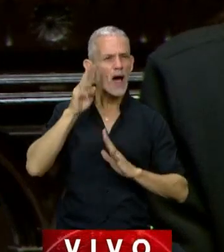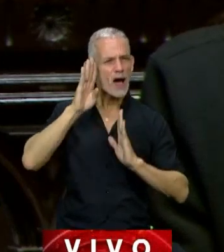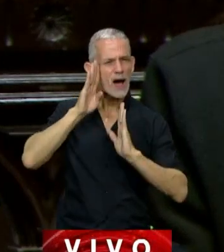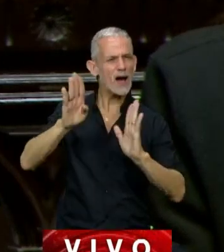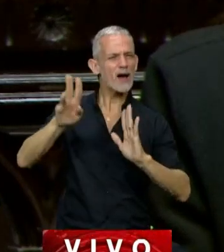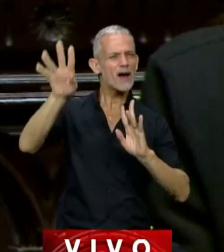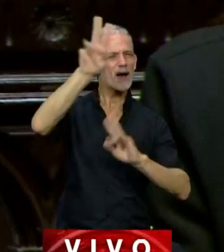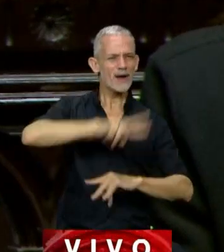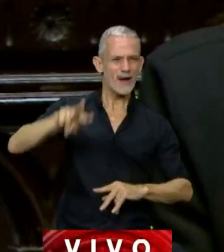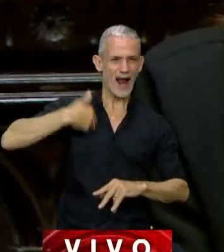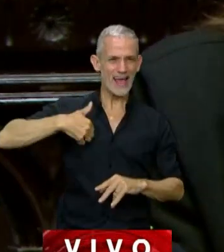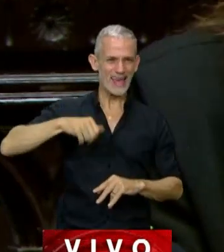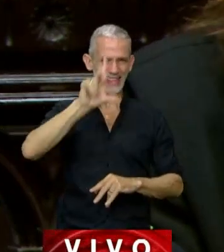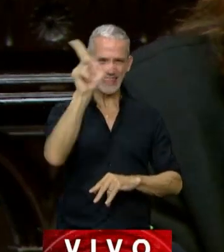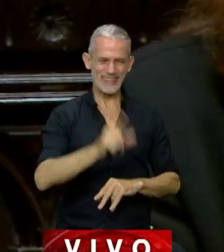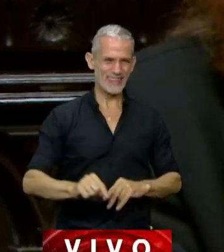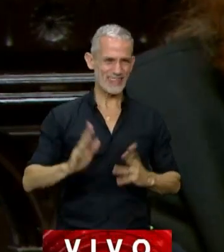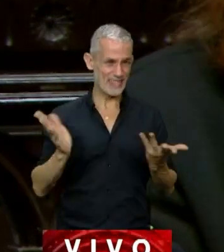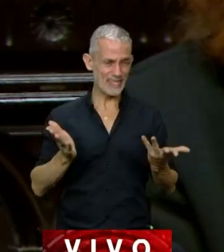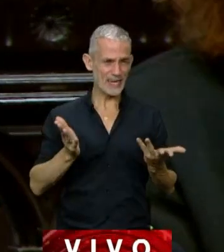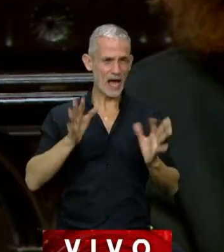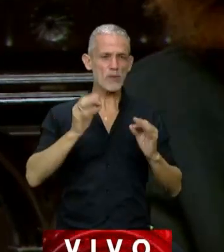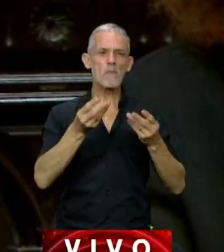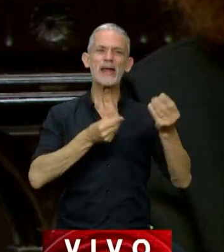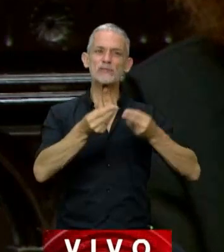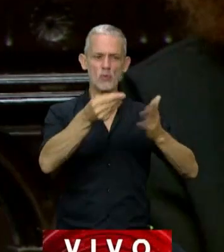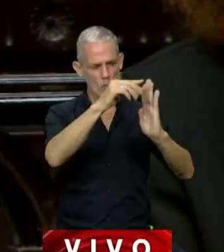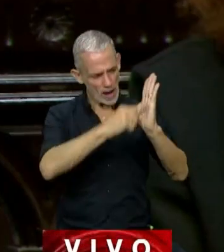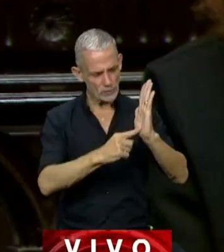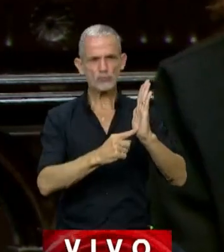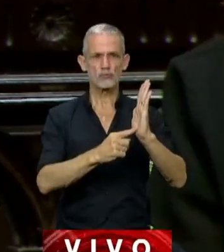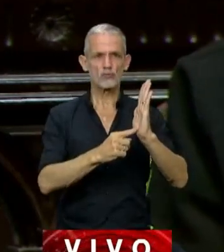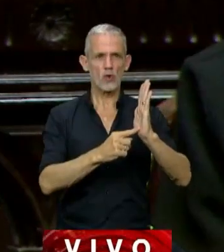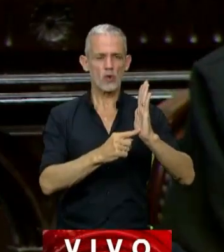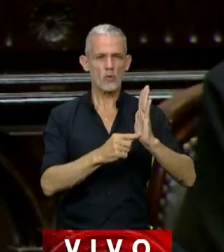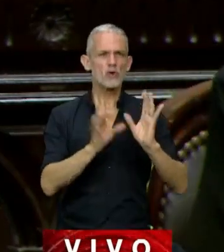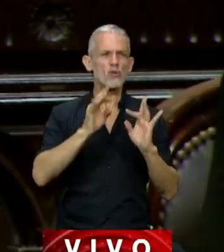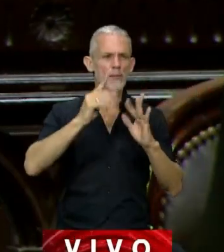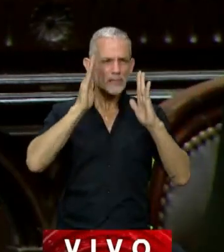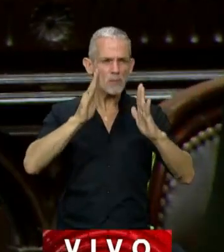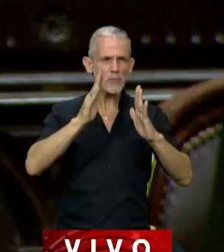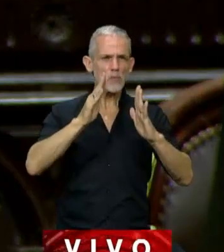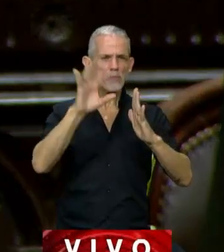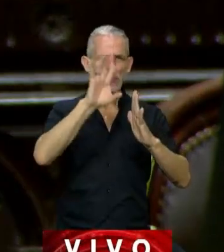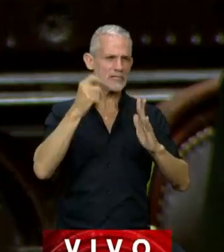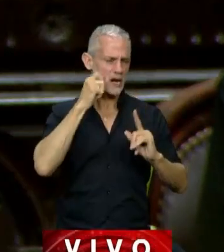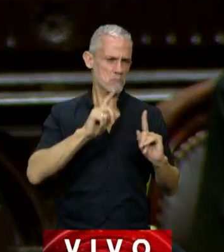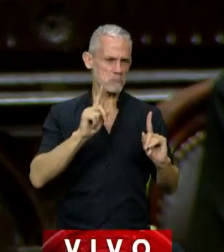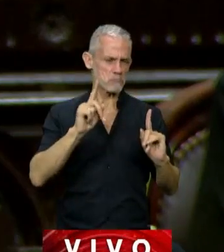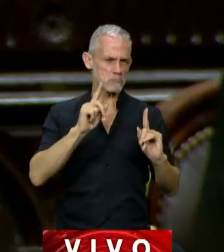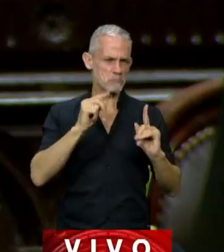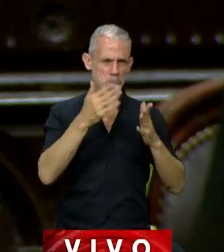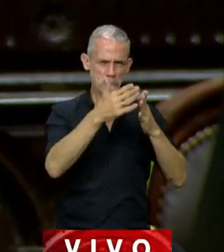tenido este presupuesto con la provincia de La Rioja. No solo con la provincia de La Rioja, yo veo y